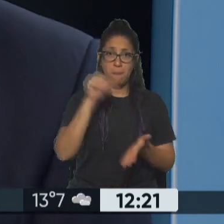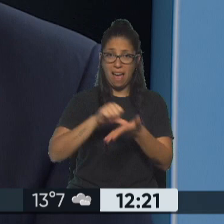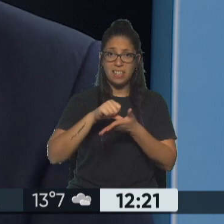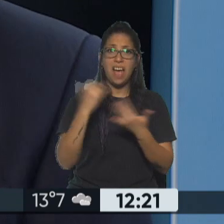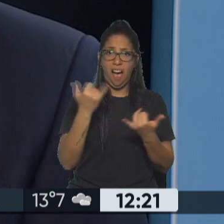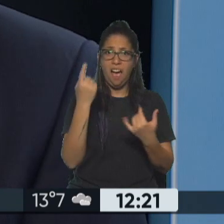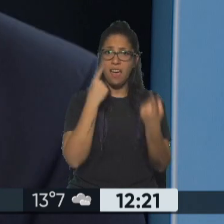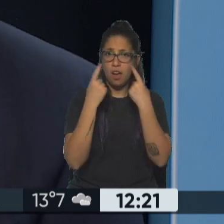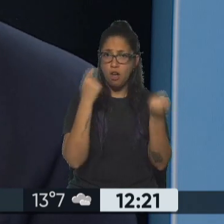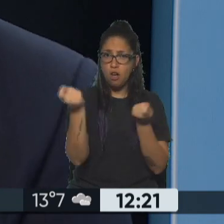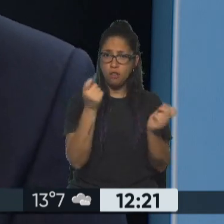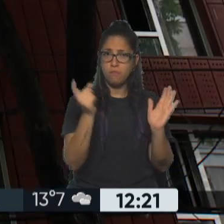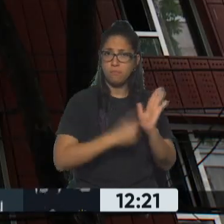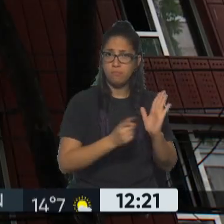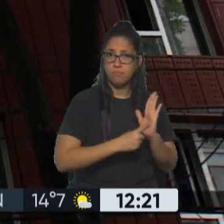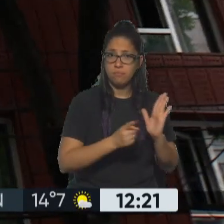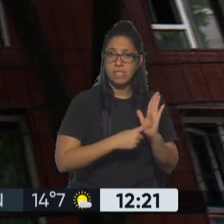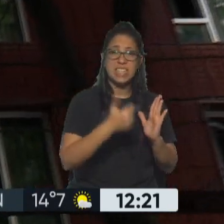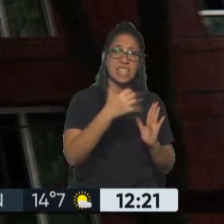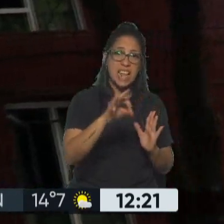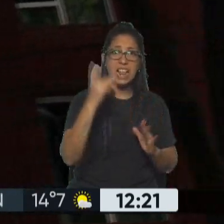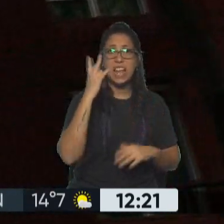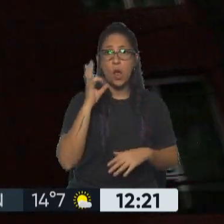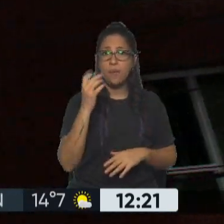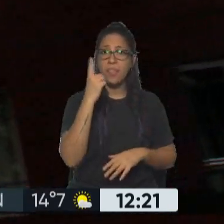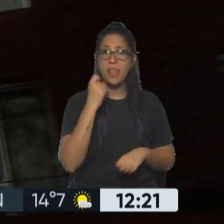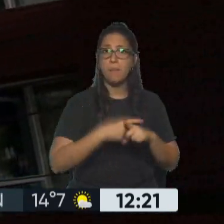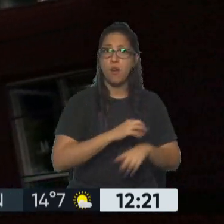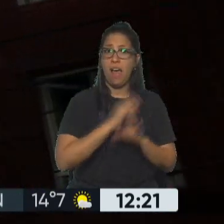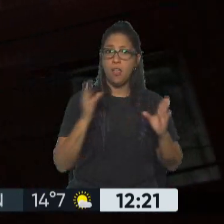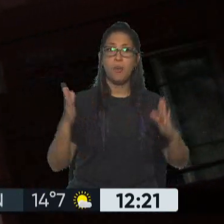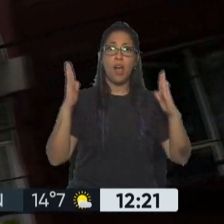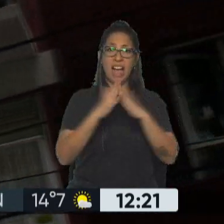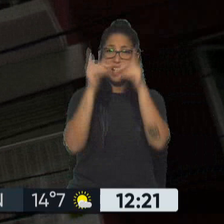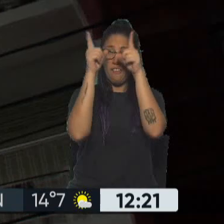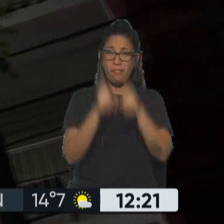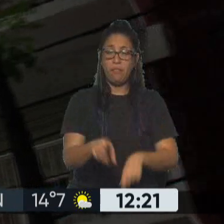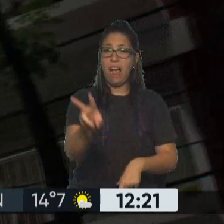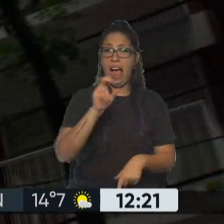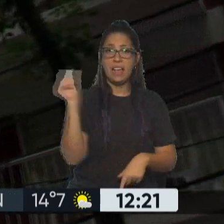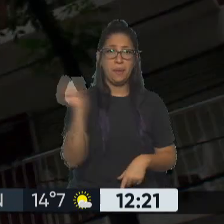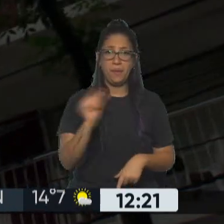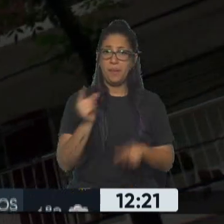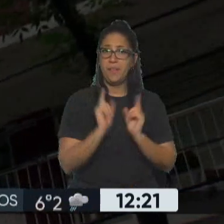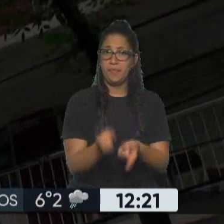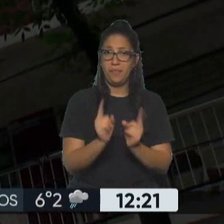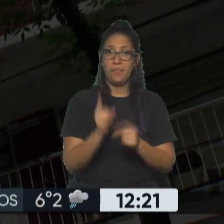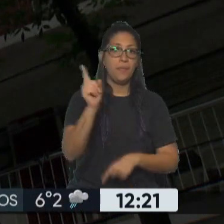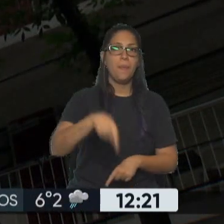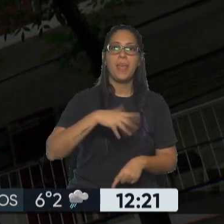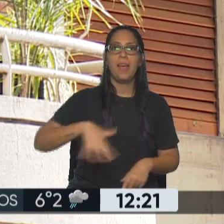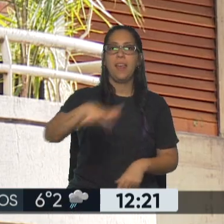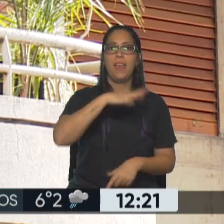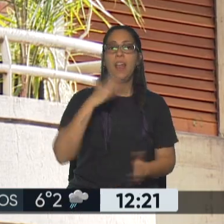Cómo van poniendo 30 60 90 días por año pero no que uno pueda tener una vivienda permanentemente de alquiler temporario porque termina perjudicando